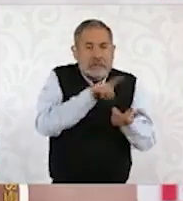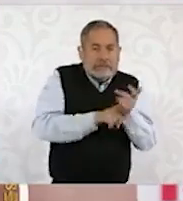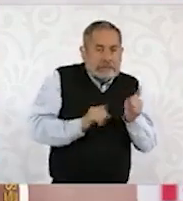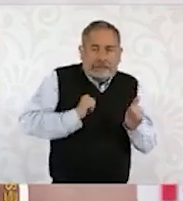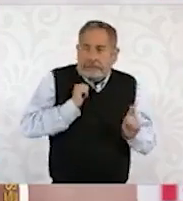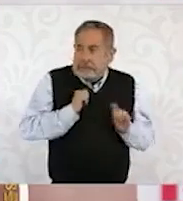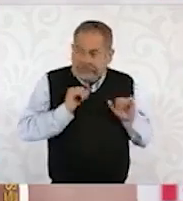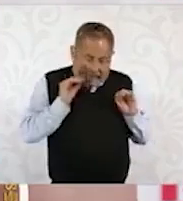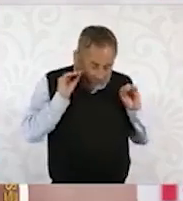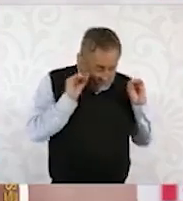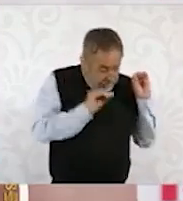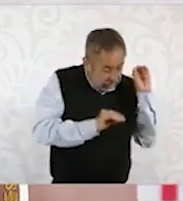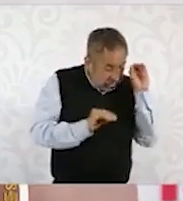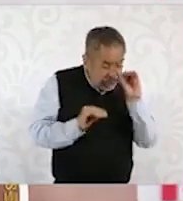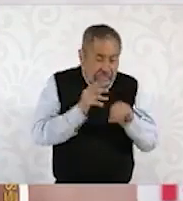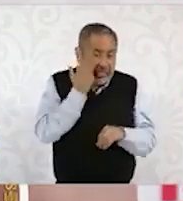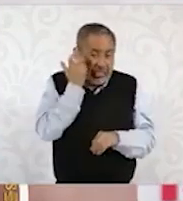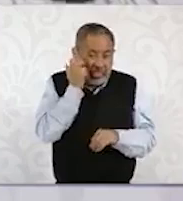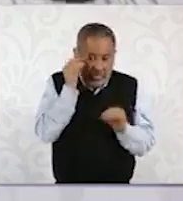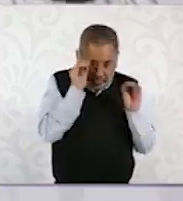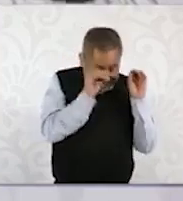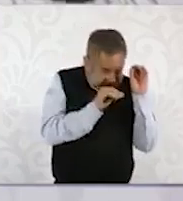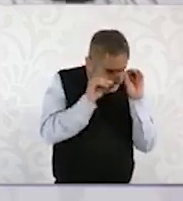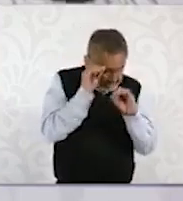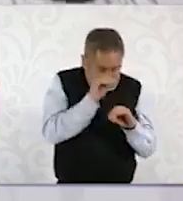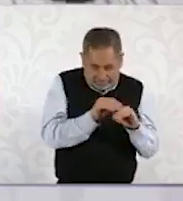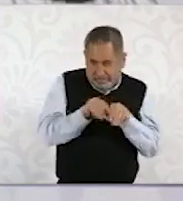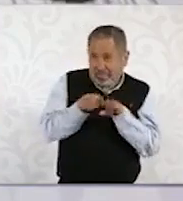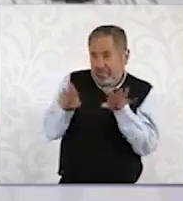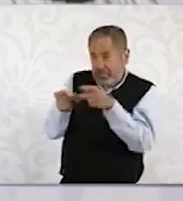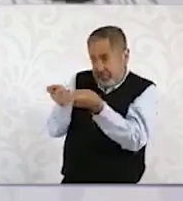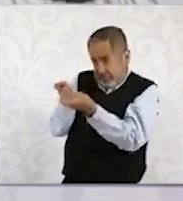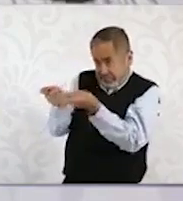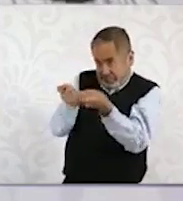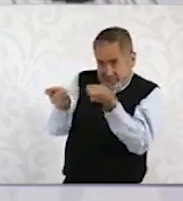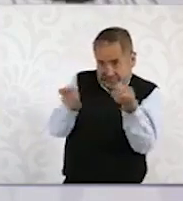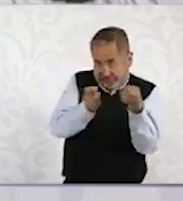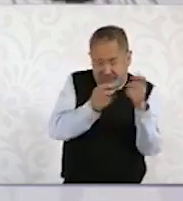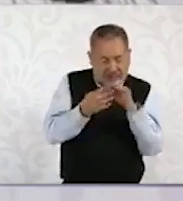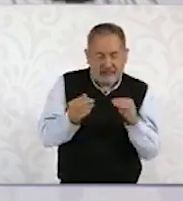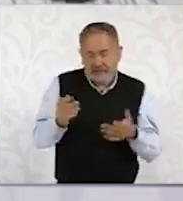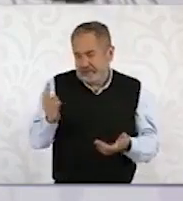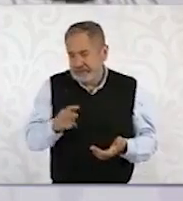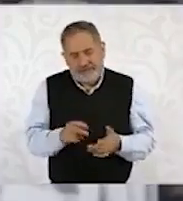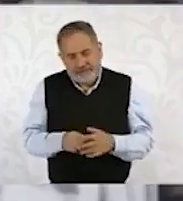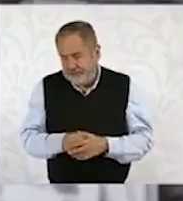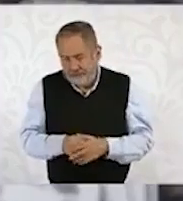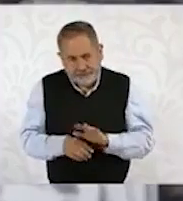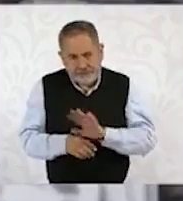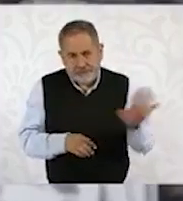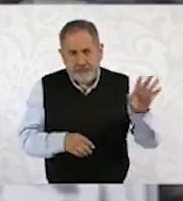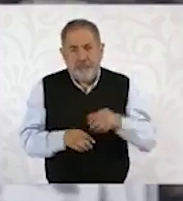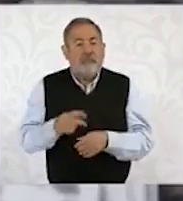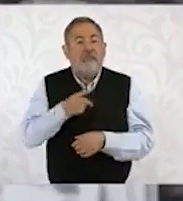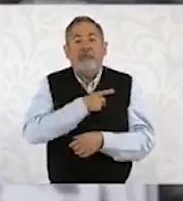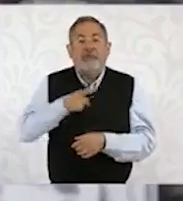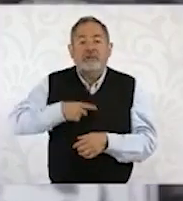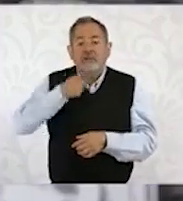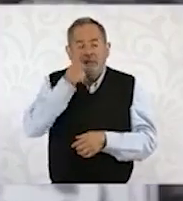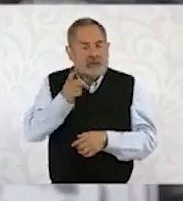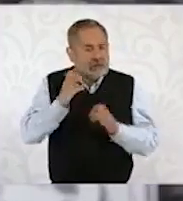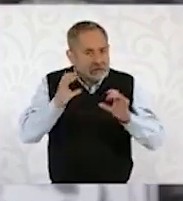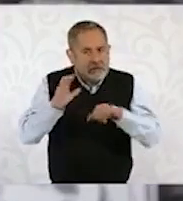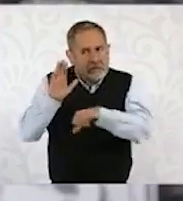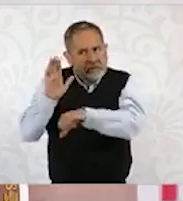para generar mecanismos de manipulación, esa es la verdad. Entonces, sencillamente hay que decirlos cuáles